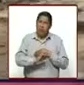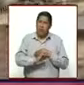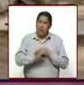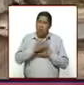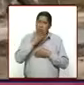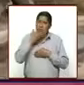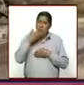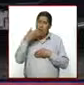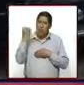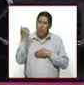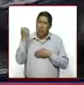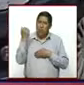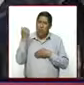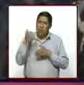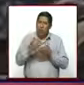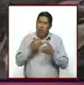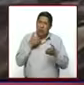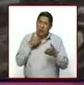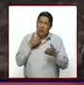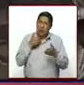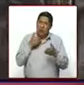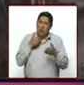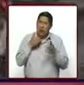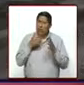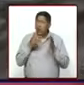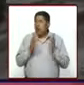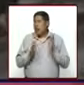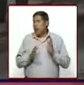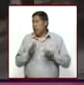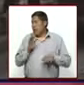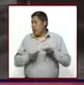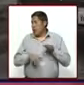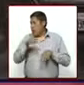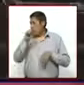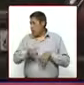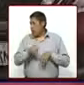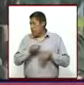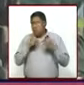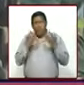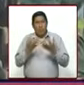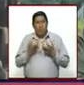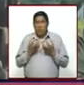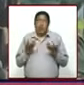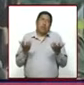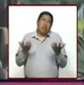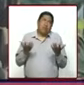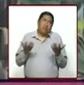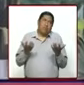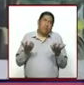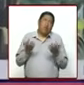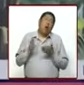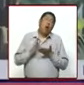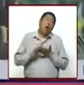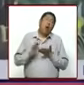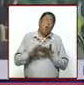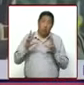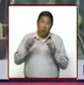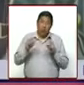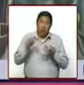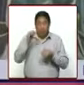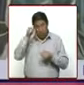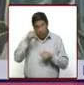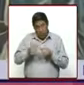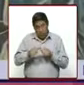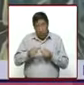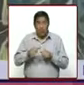haber empezado antes? De pronto sí, pero no es excusa, simplemente recordar a la población